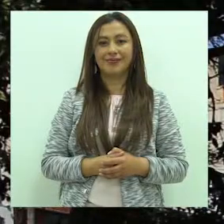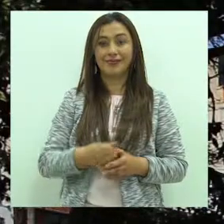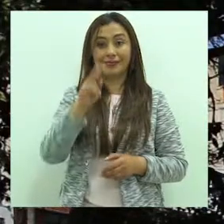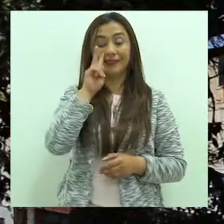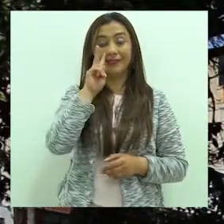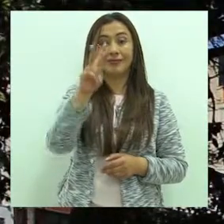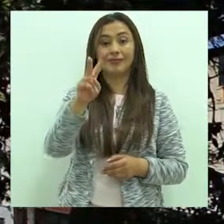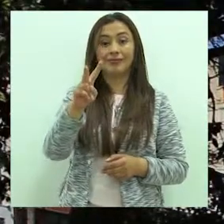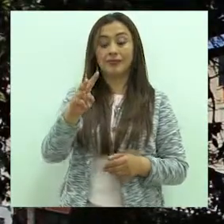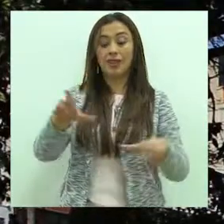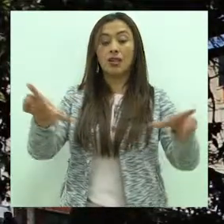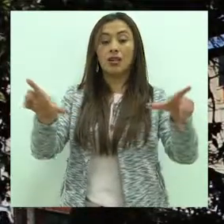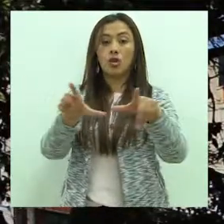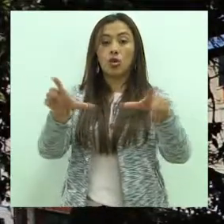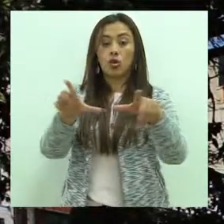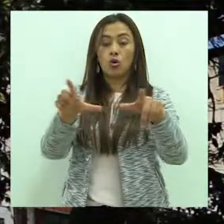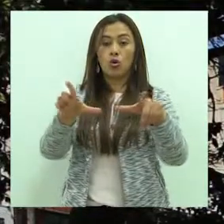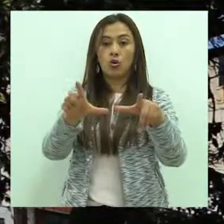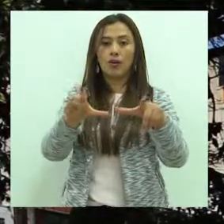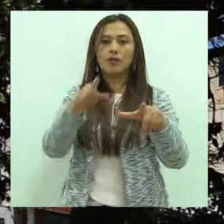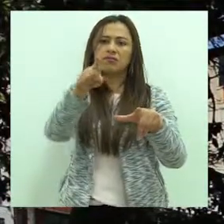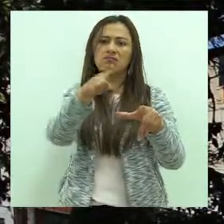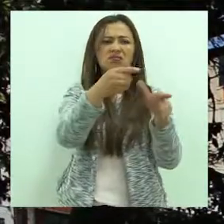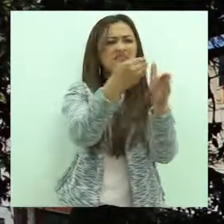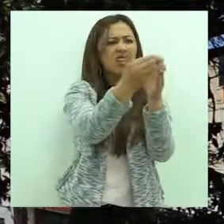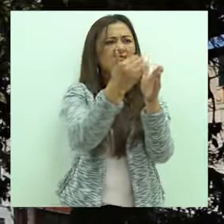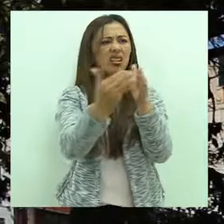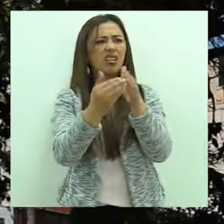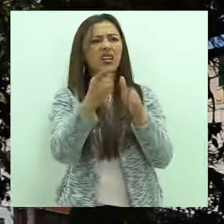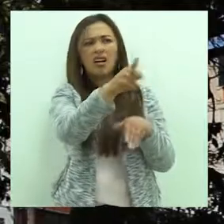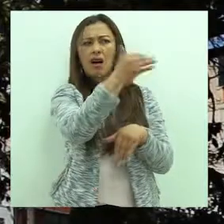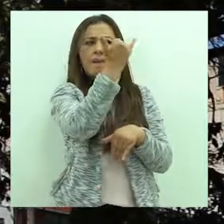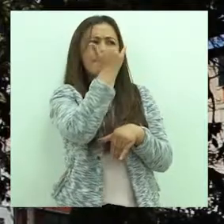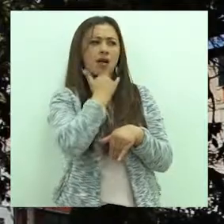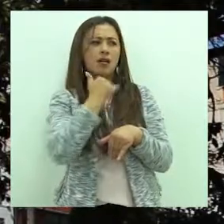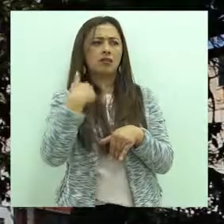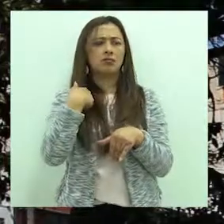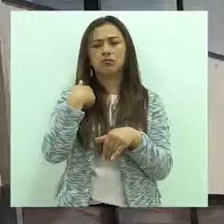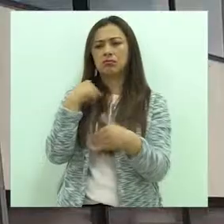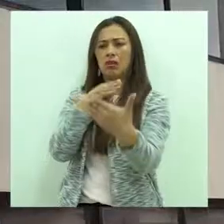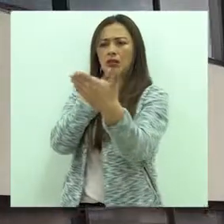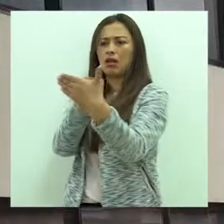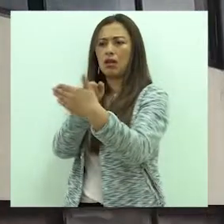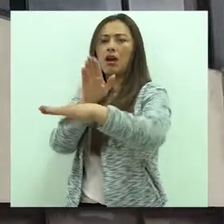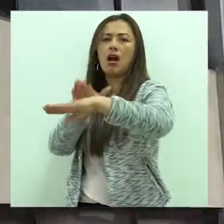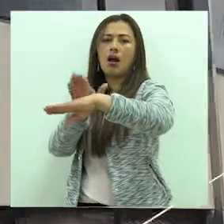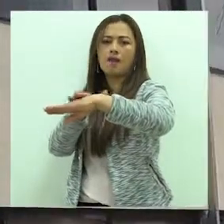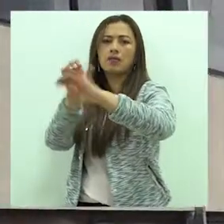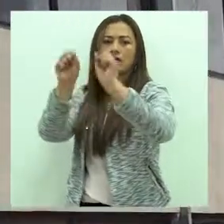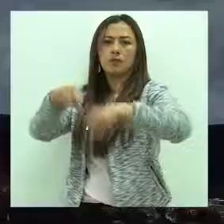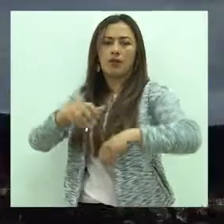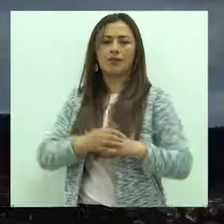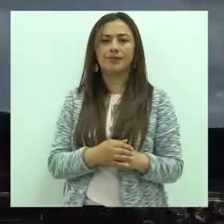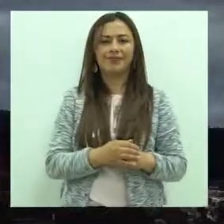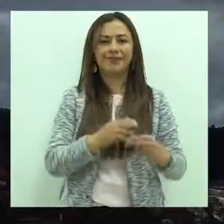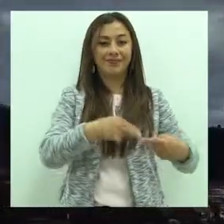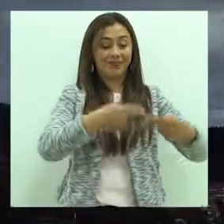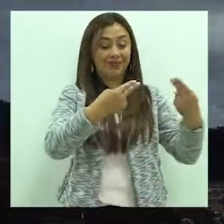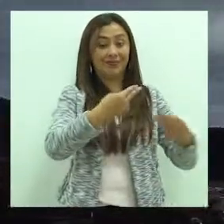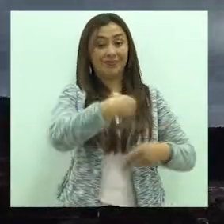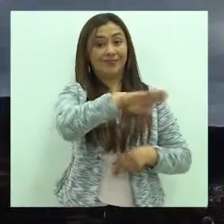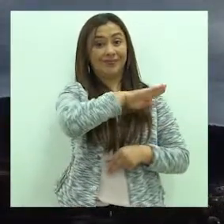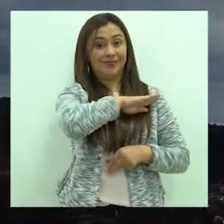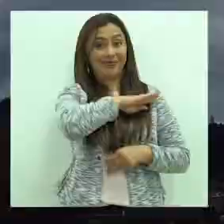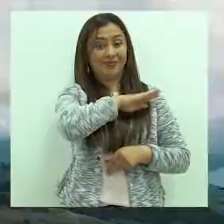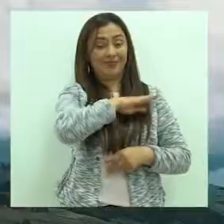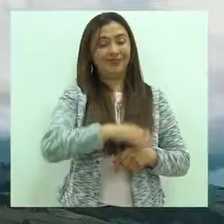Conozca la Casa del Consumidor y deje sus quejas, peticiones y reclamos en caso en que lo requiera. La Alcaldía de Tunja en Equipo, a través de la